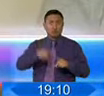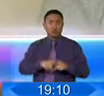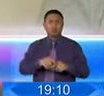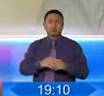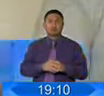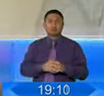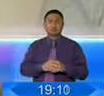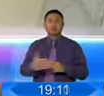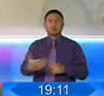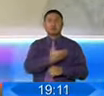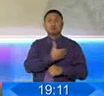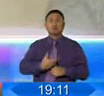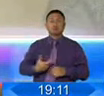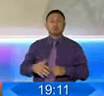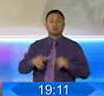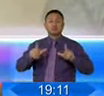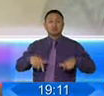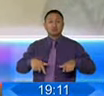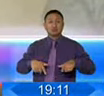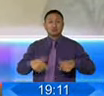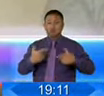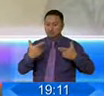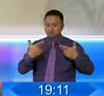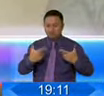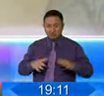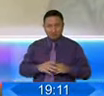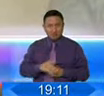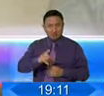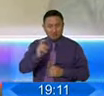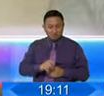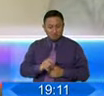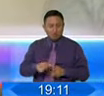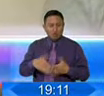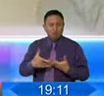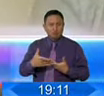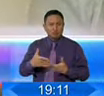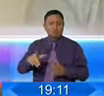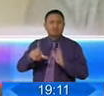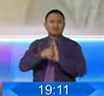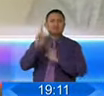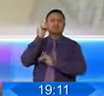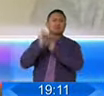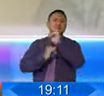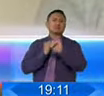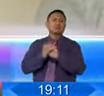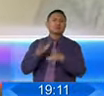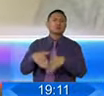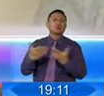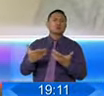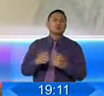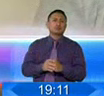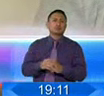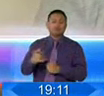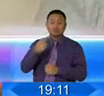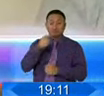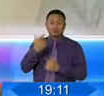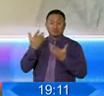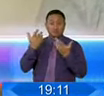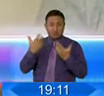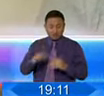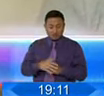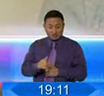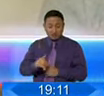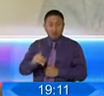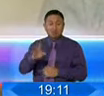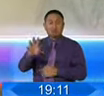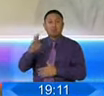Moreno debería estar ya definiendo su política internacional. Él ya ha dicho que ya han habido suficientes